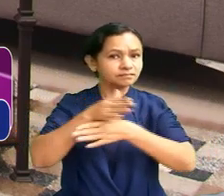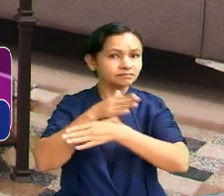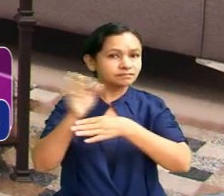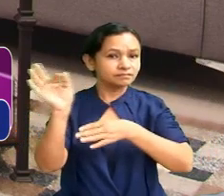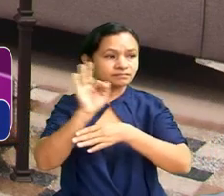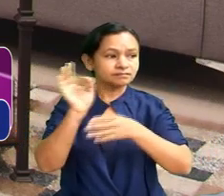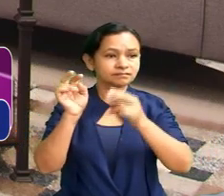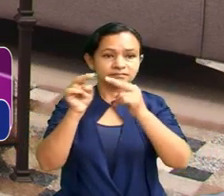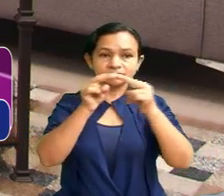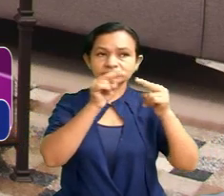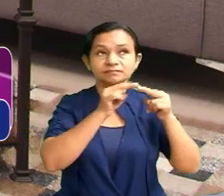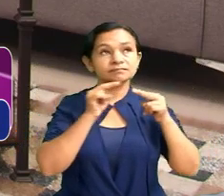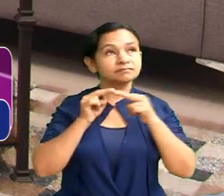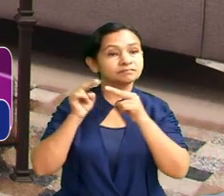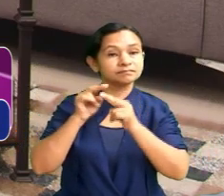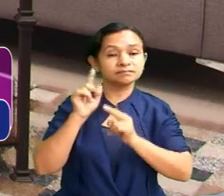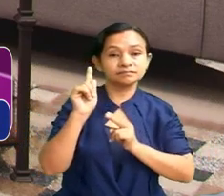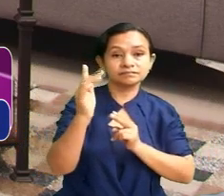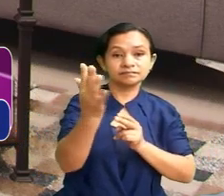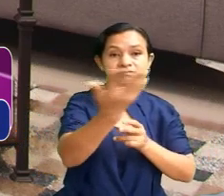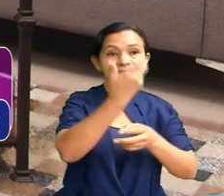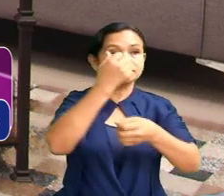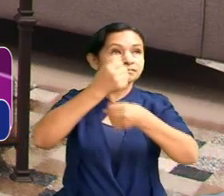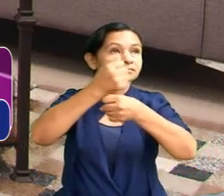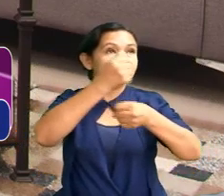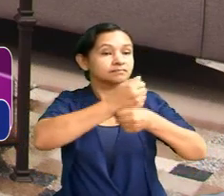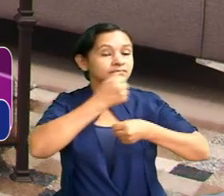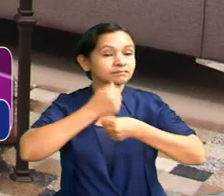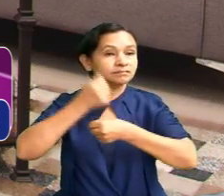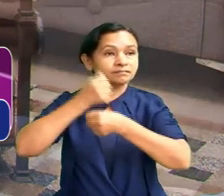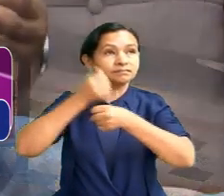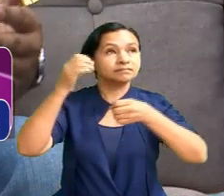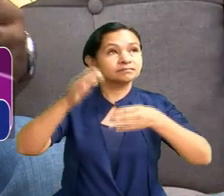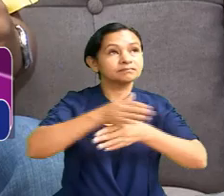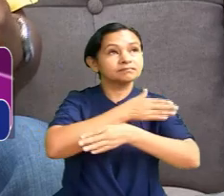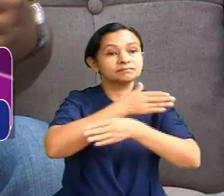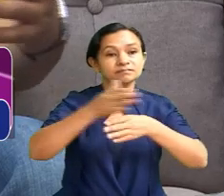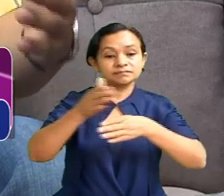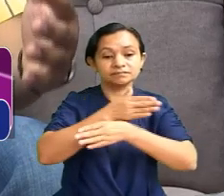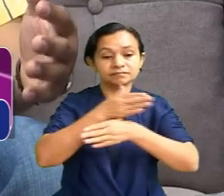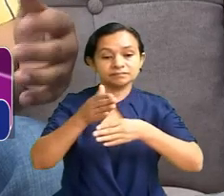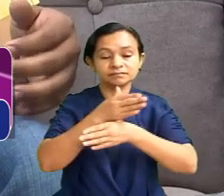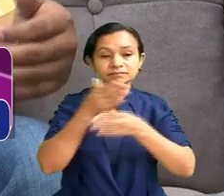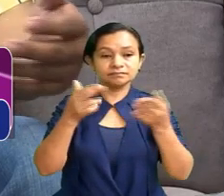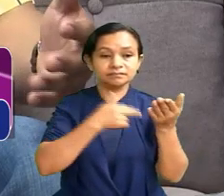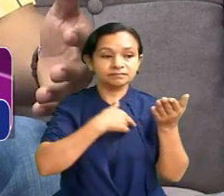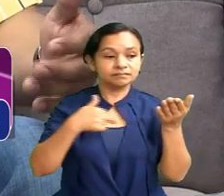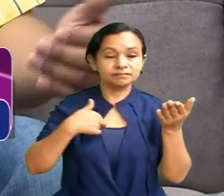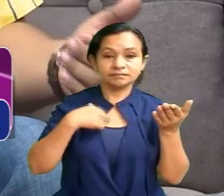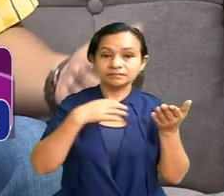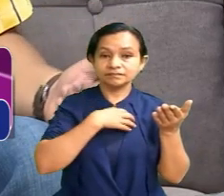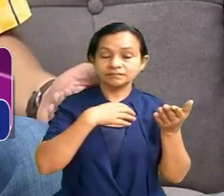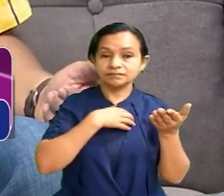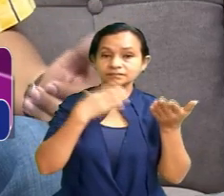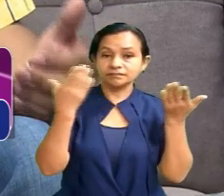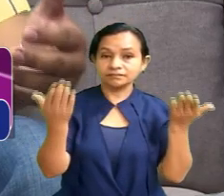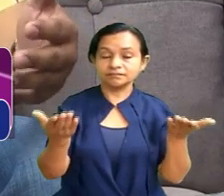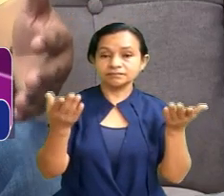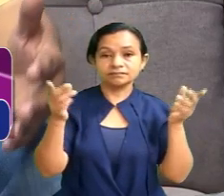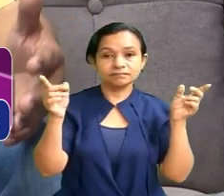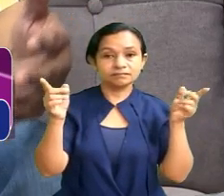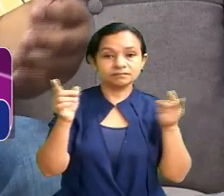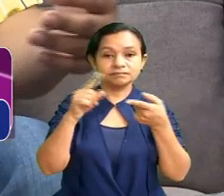articulados y de manera que todos van a trabajar los 153 municipios sin embargo hay algunos que por su naturaleza y su vocación por ejemplo los amos del